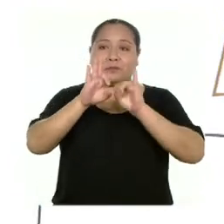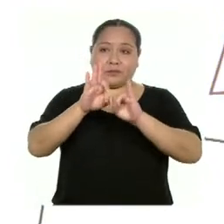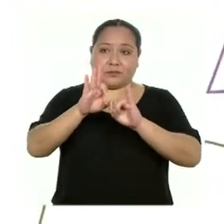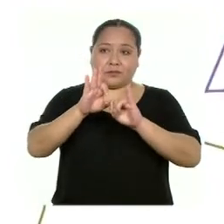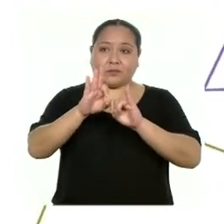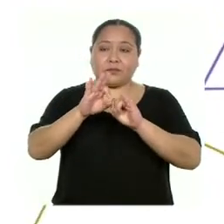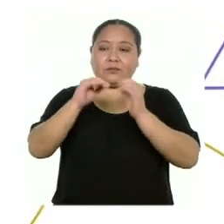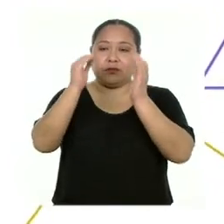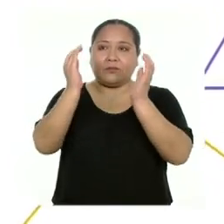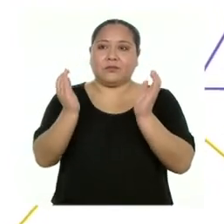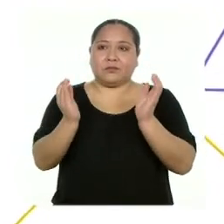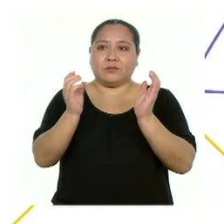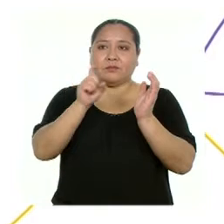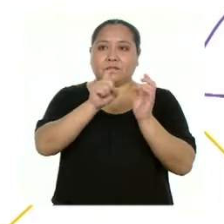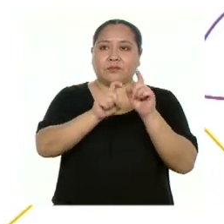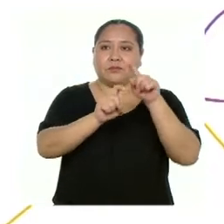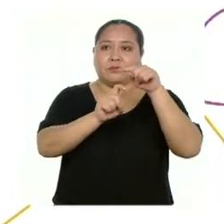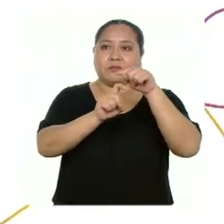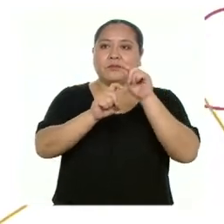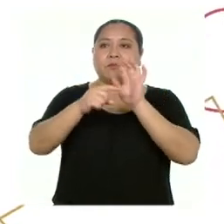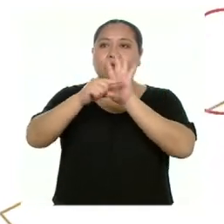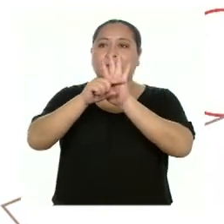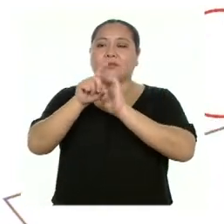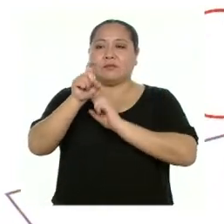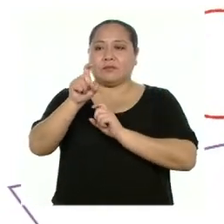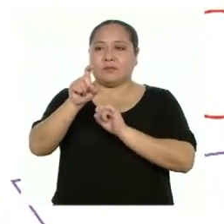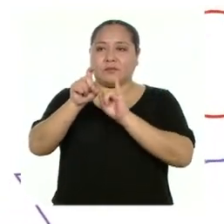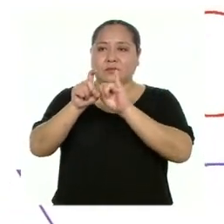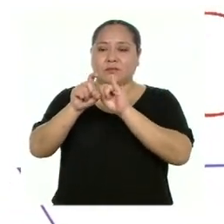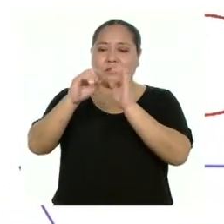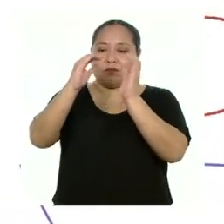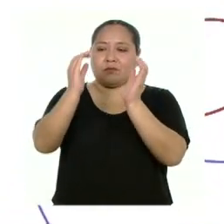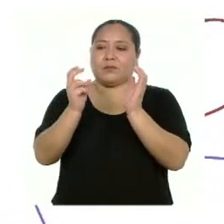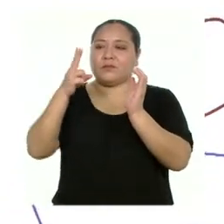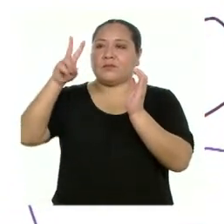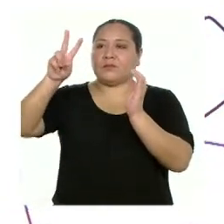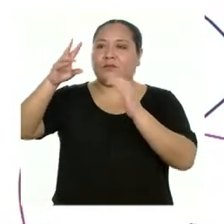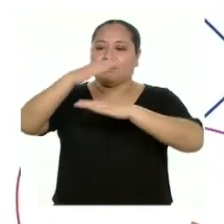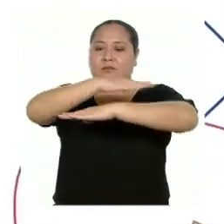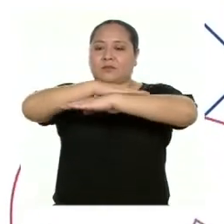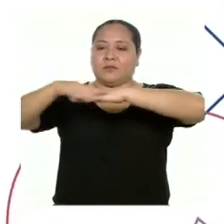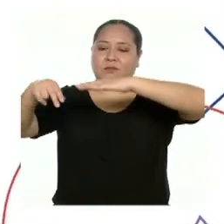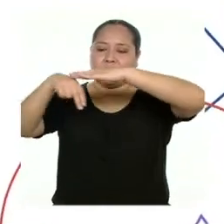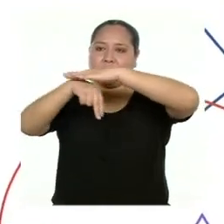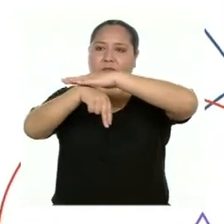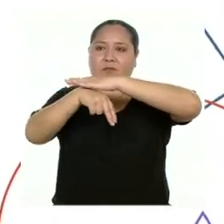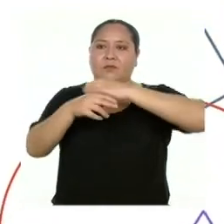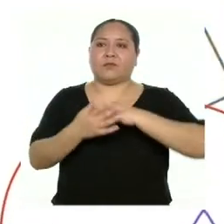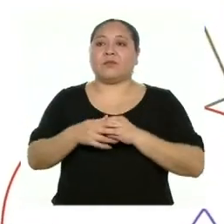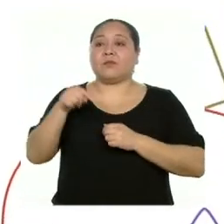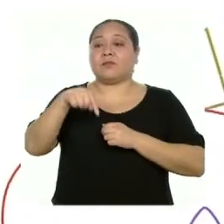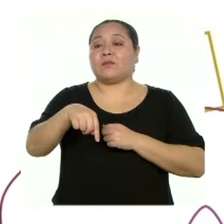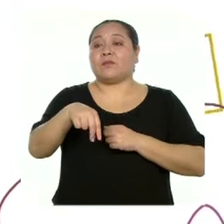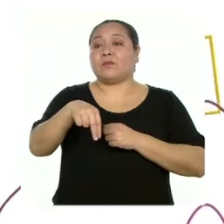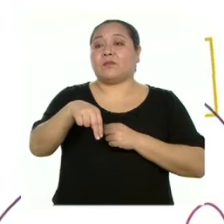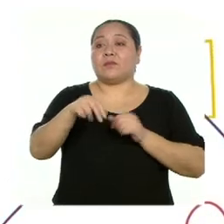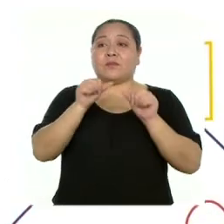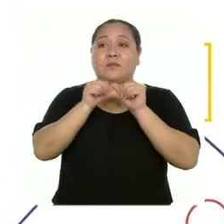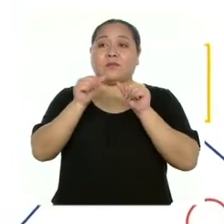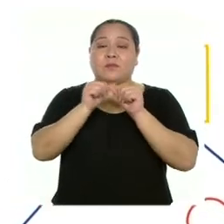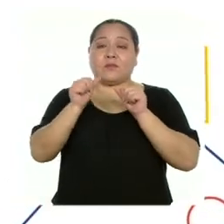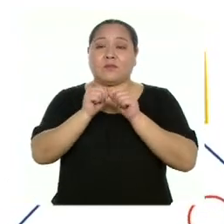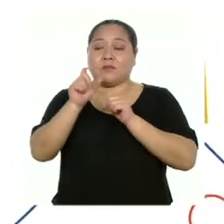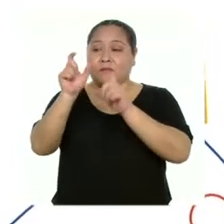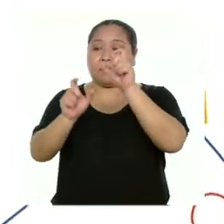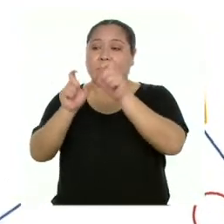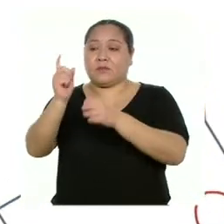diferencia entre la media y la marca de clase entre la cantidad total de datos, que es la cantidad de padres de familia que son parte